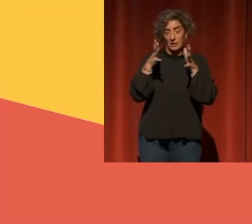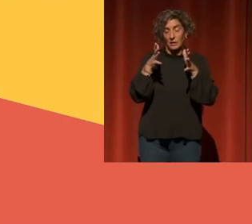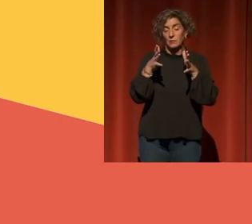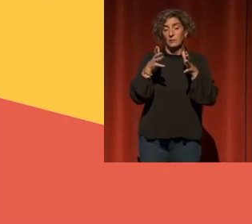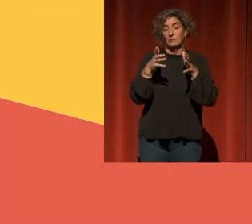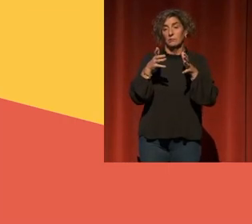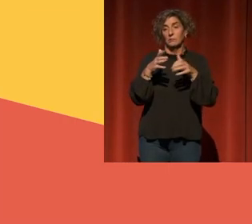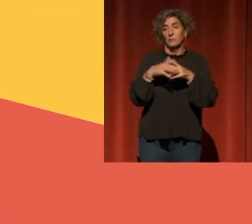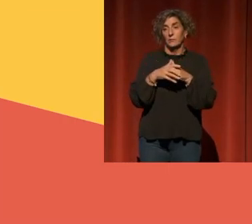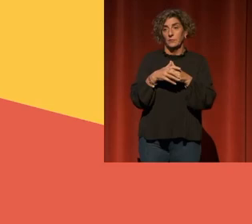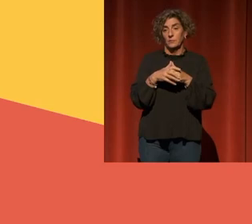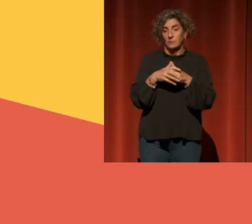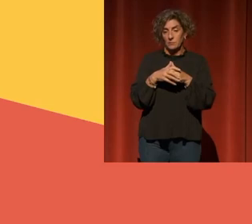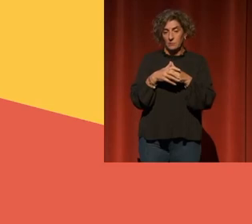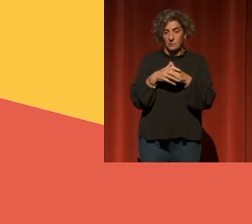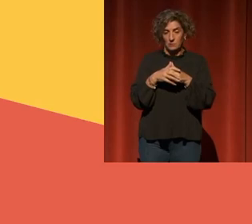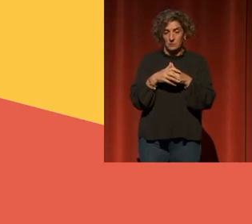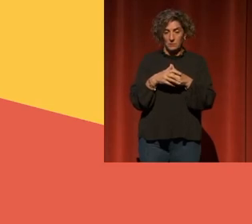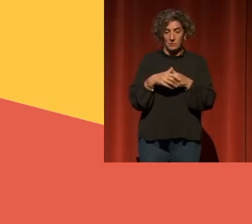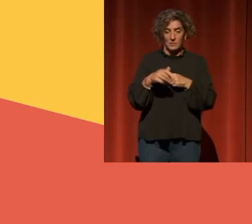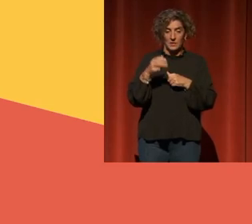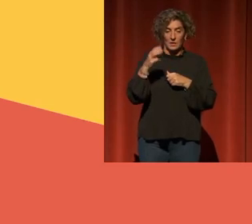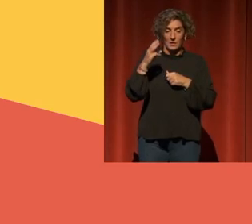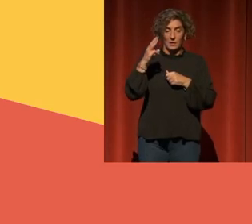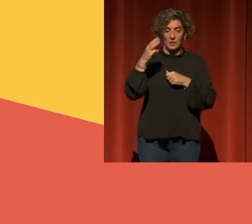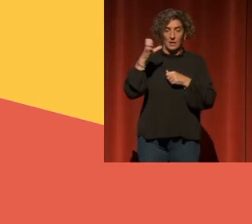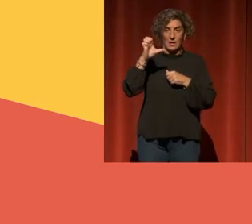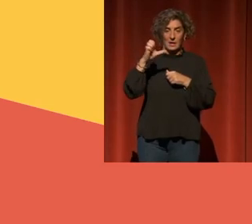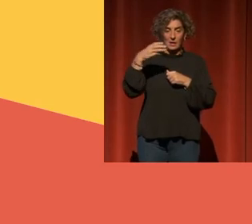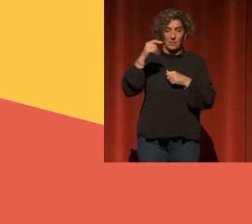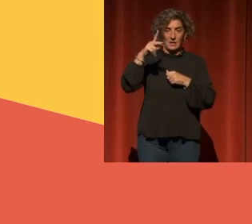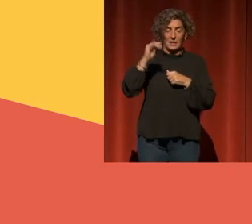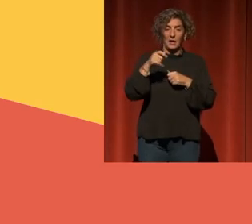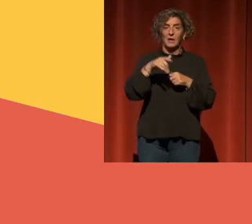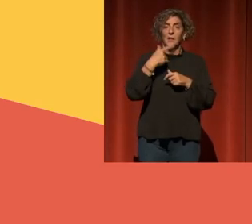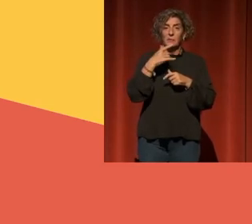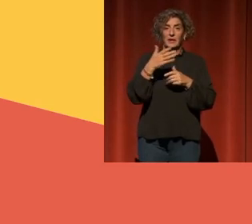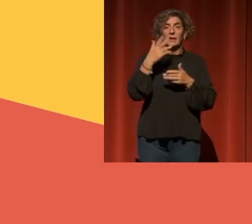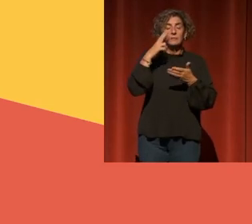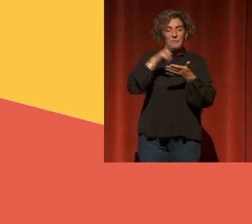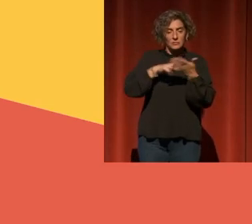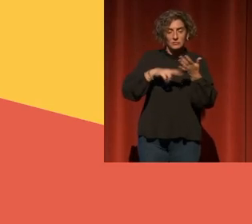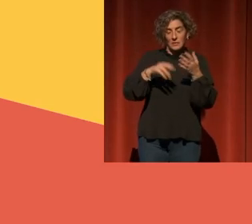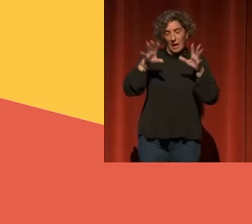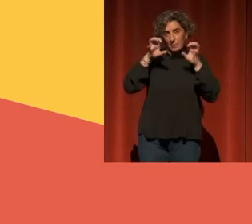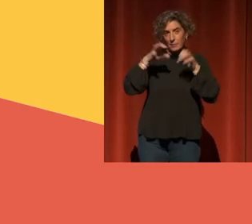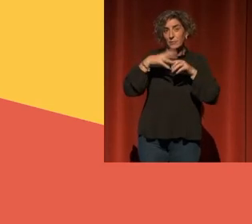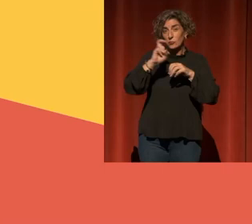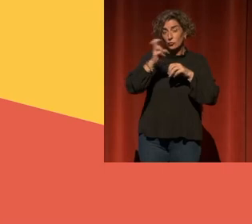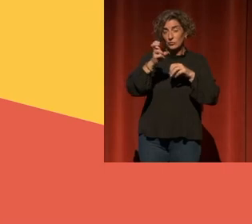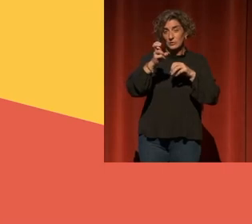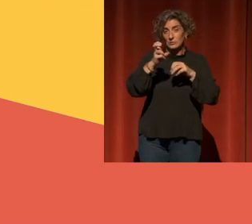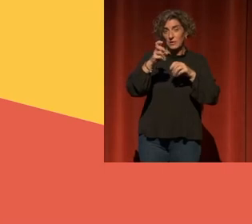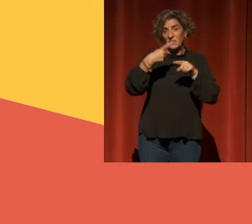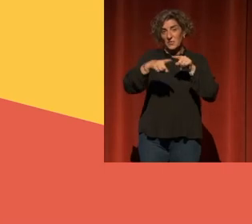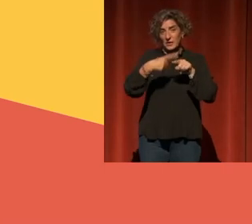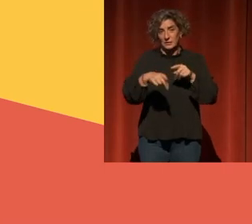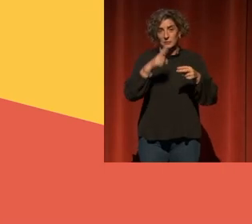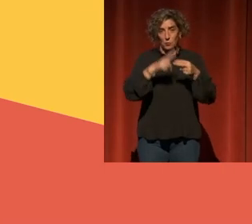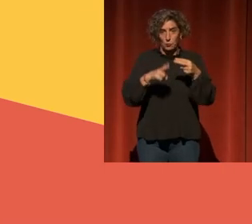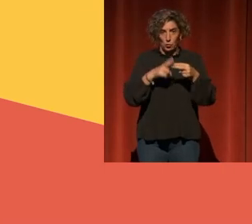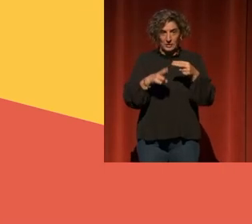Élida y neple que están esta mañana aquí a que estudien las diferentes políticas en relación a las